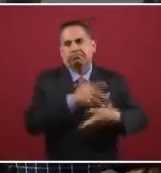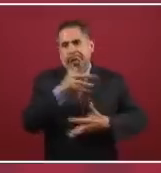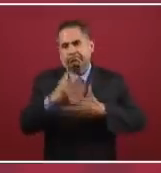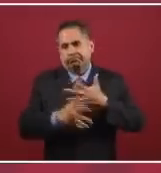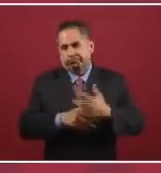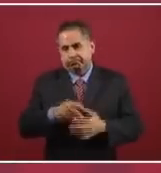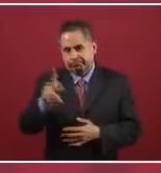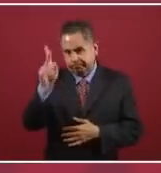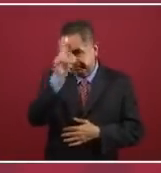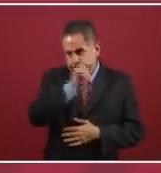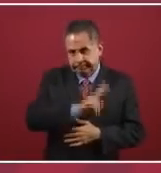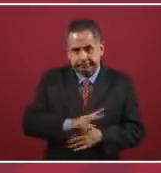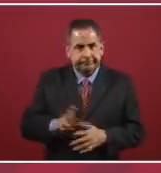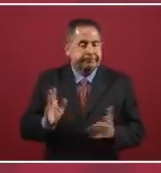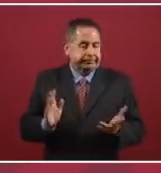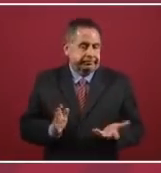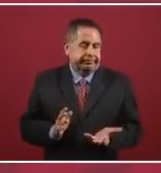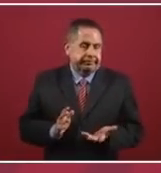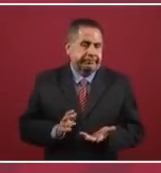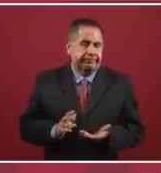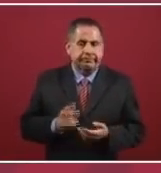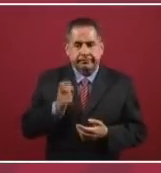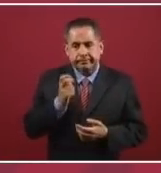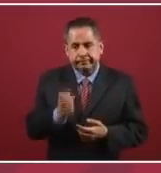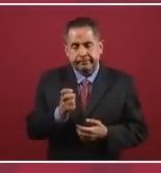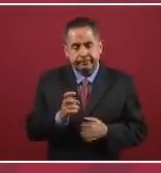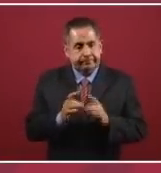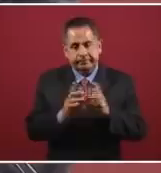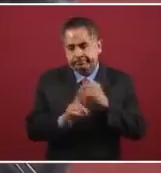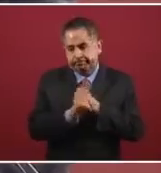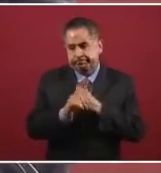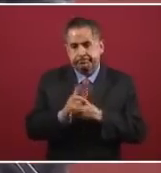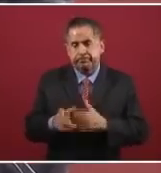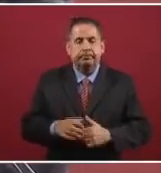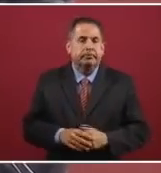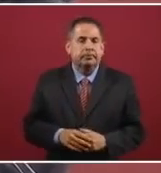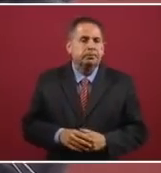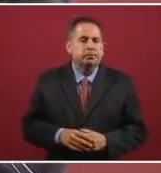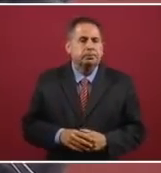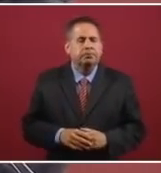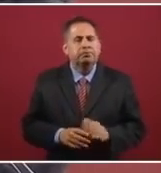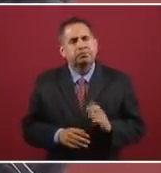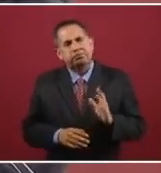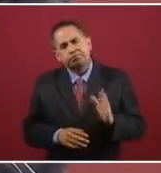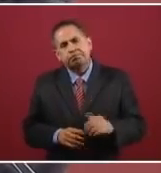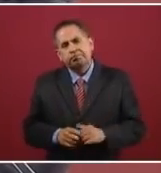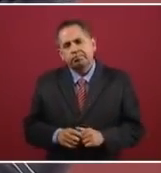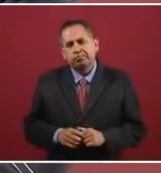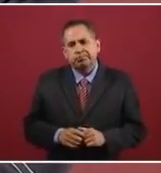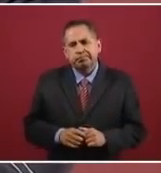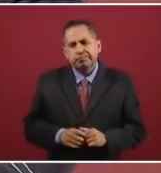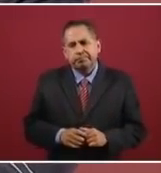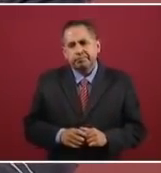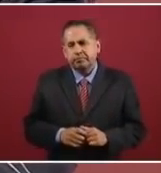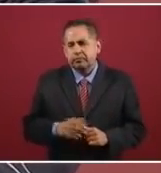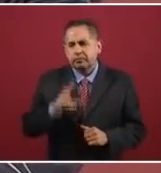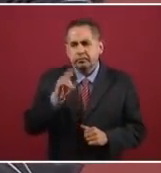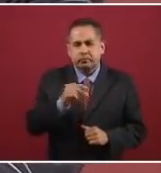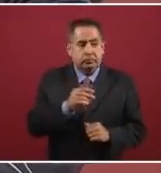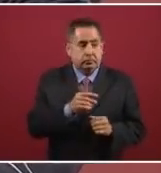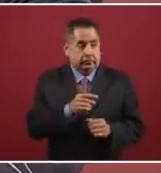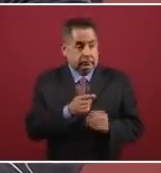ocasiona el que se den estas cosas. No son del todo